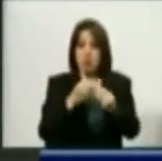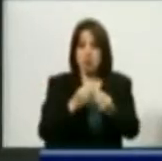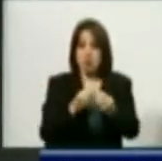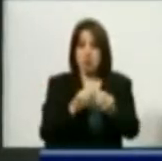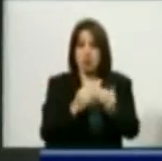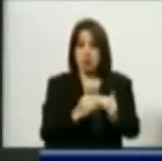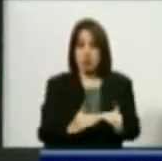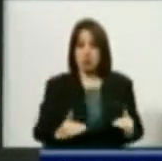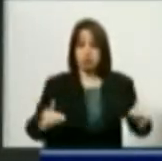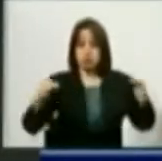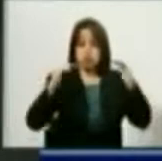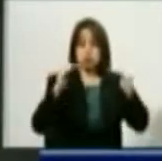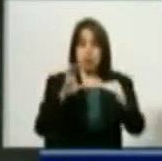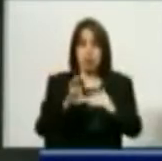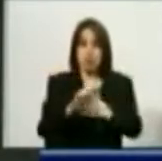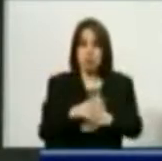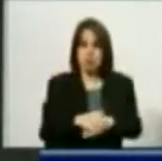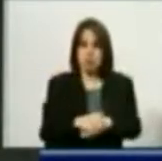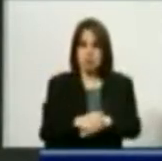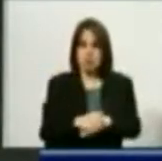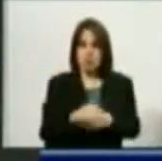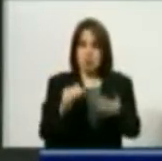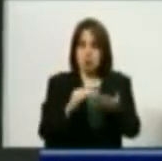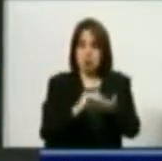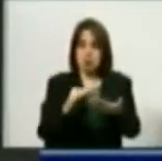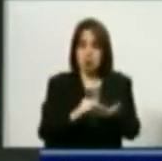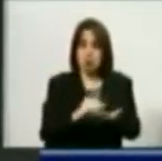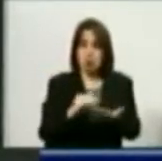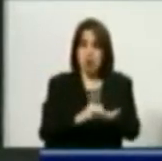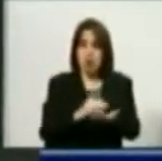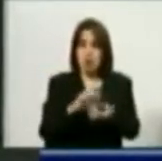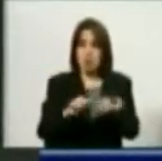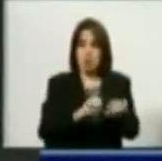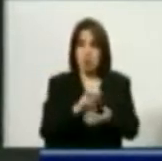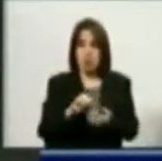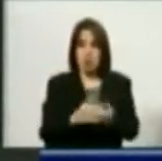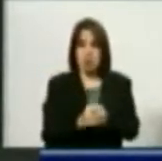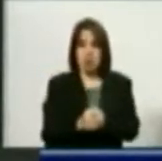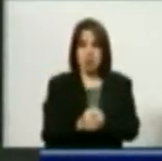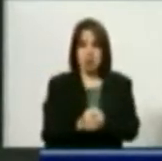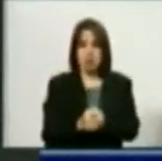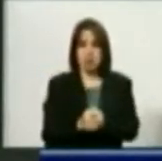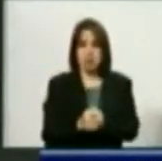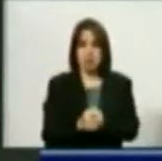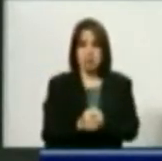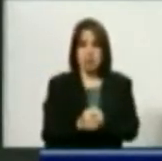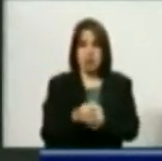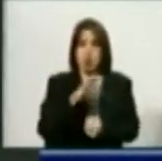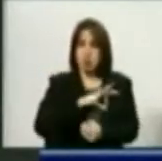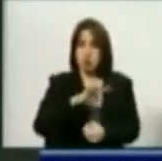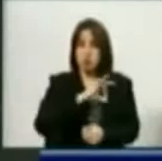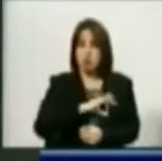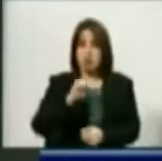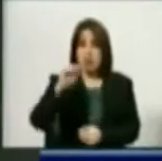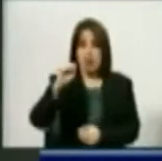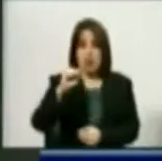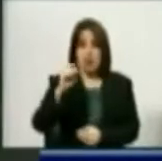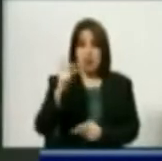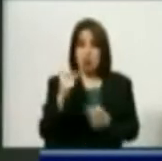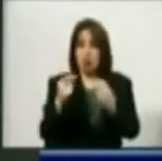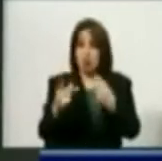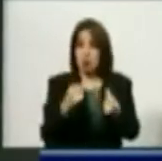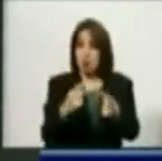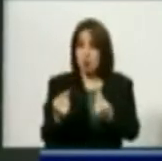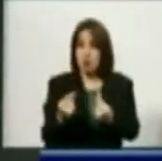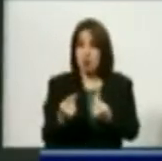país los grandes solucionar la gran problemática inmensa problemática social y económica especialmente que